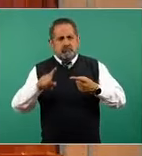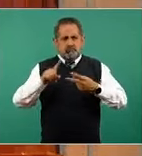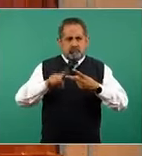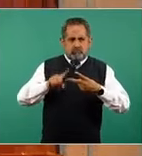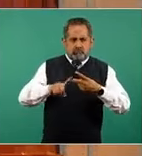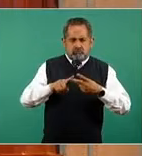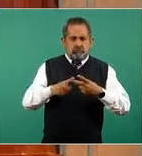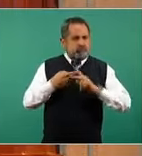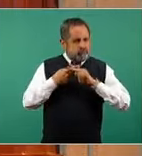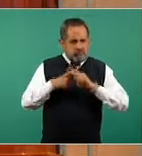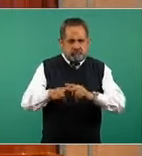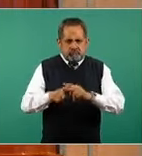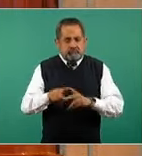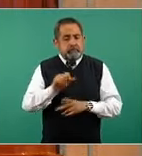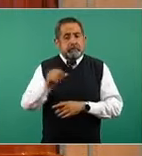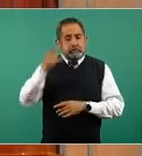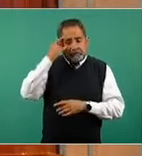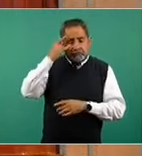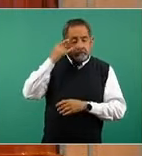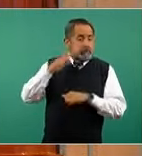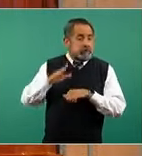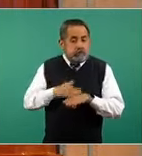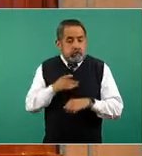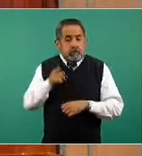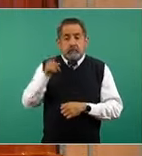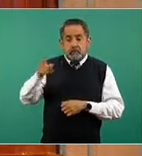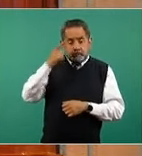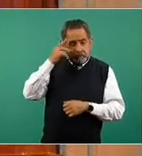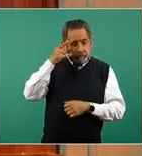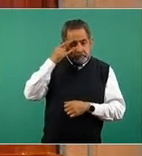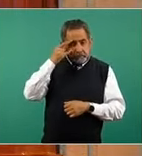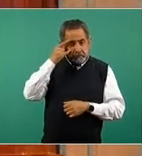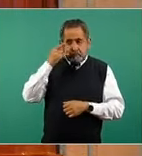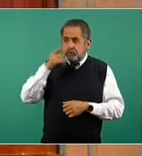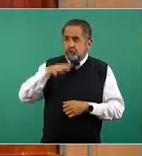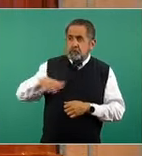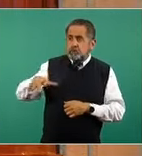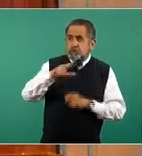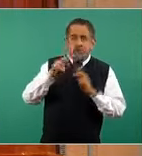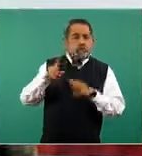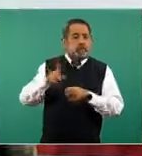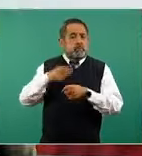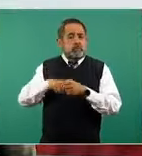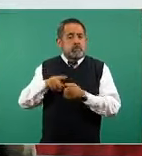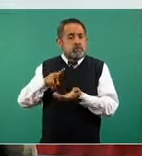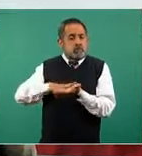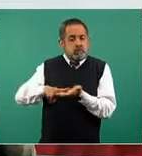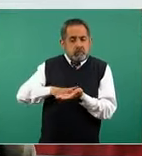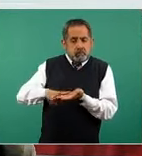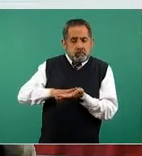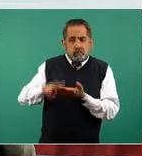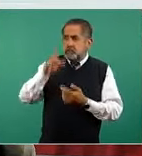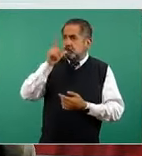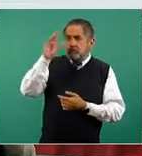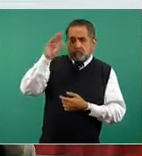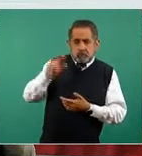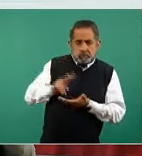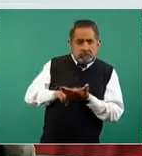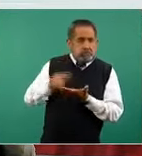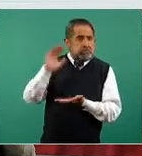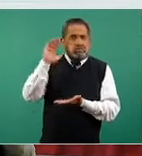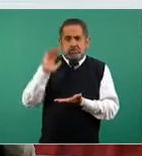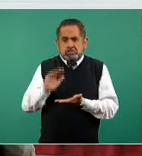inició por la situación epidemiológica que guardaba la entidad federativa de Campeche, es decir, al haber